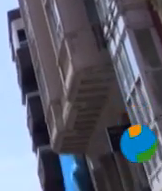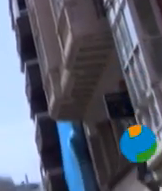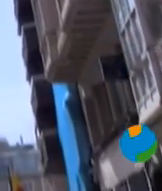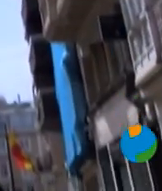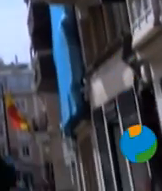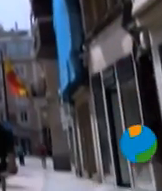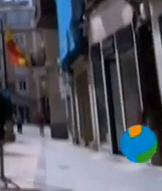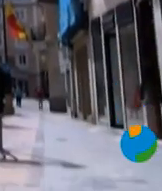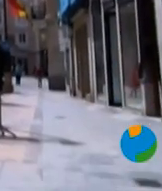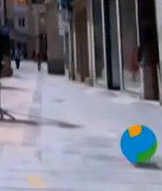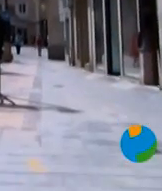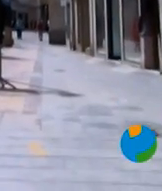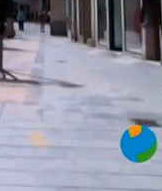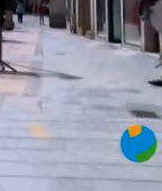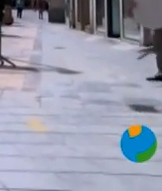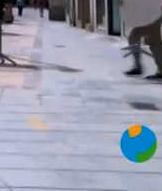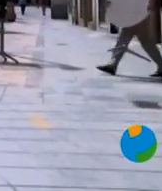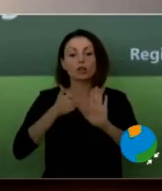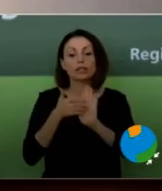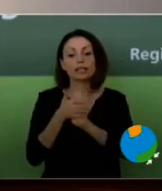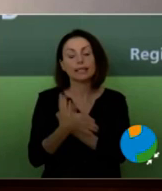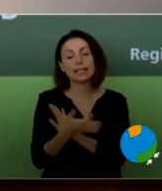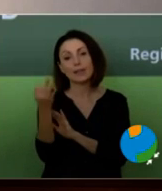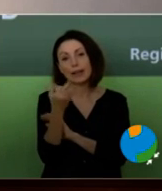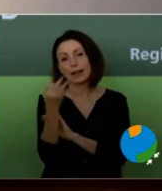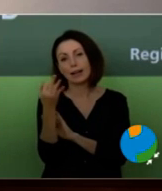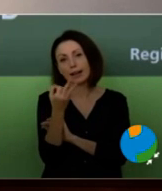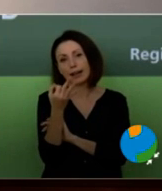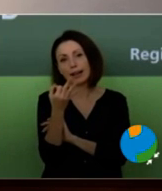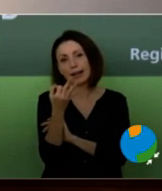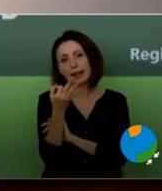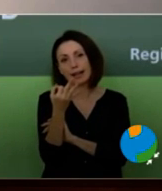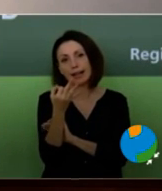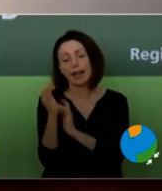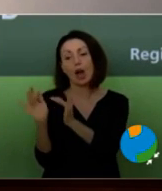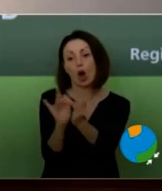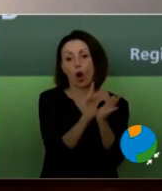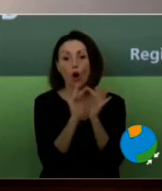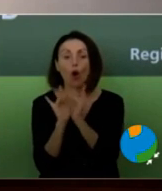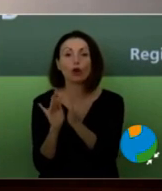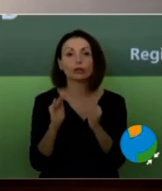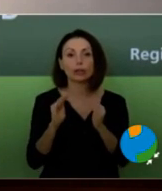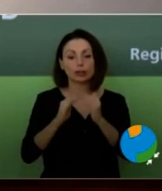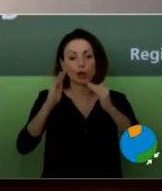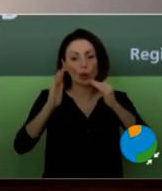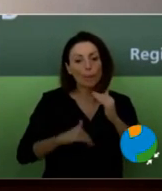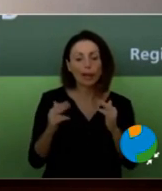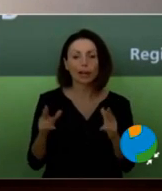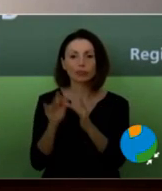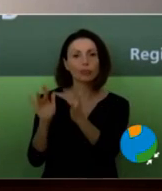efectividad que puede tener el 'toque de queda' pueden conseguir disminuir la interacción social la actividad social